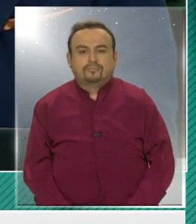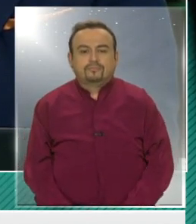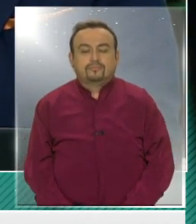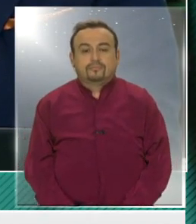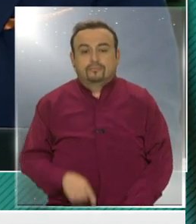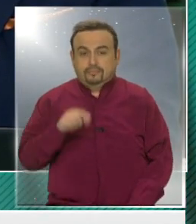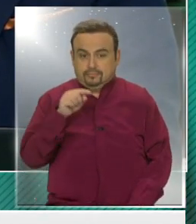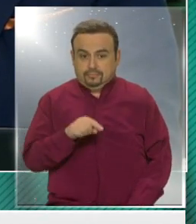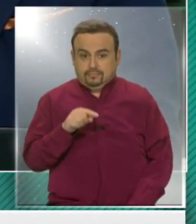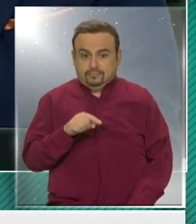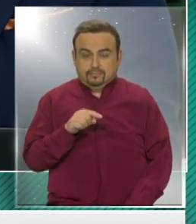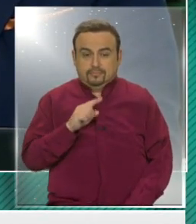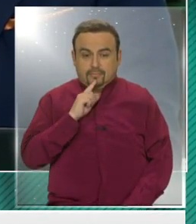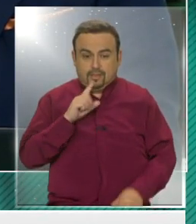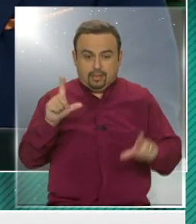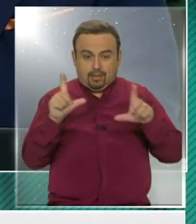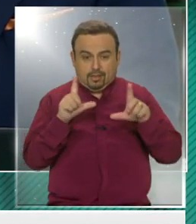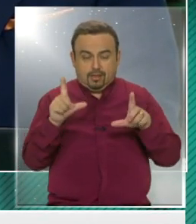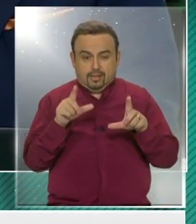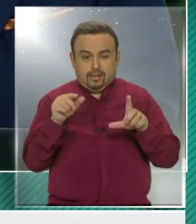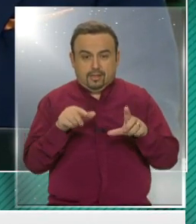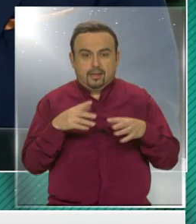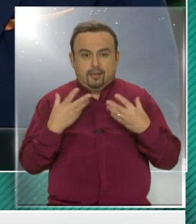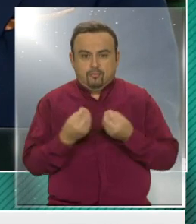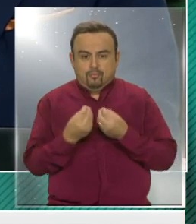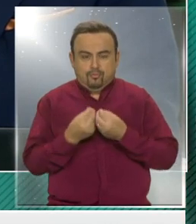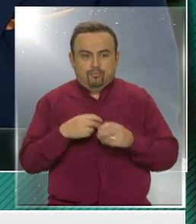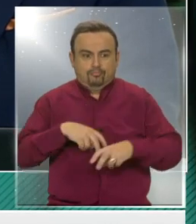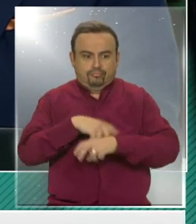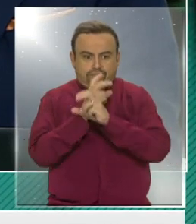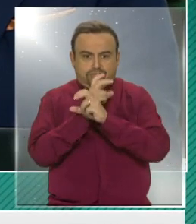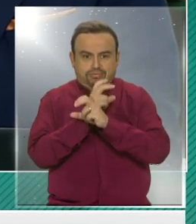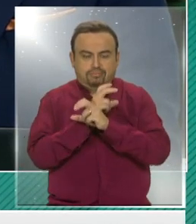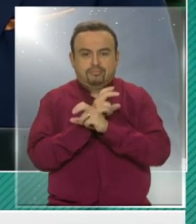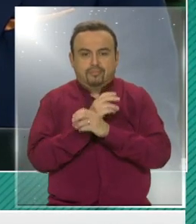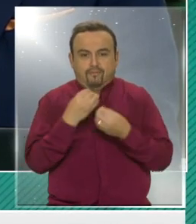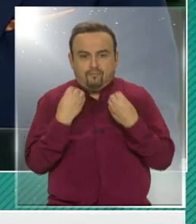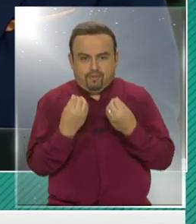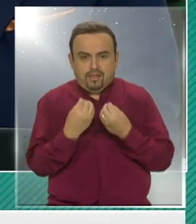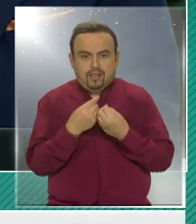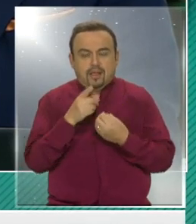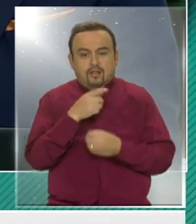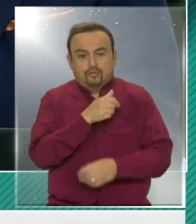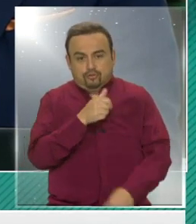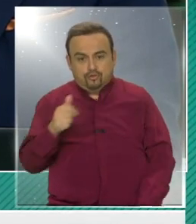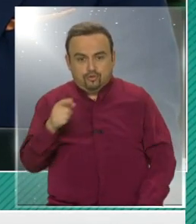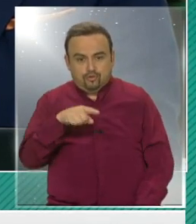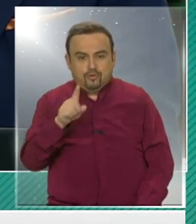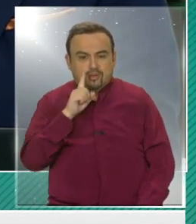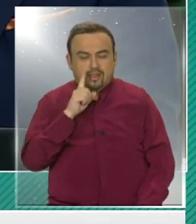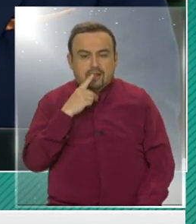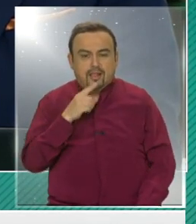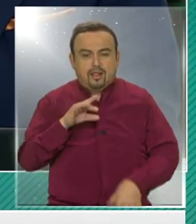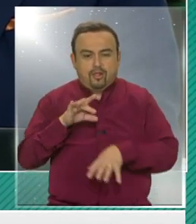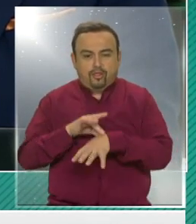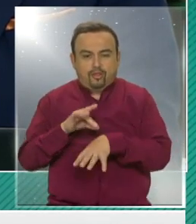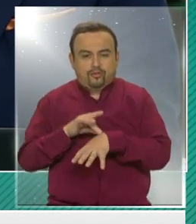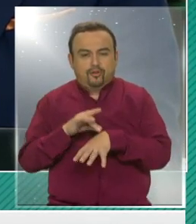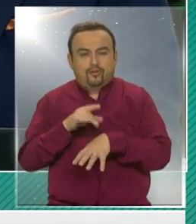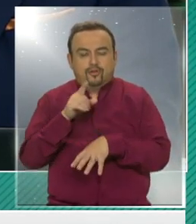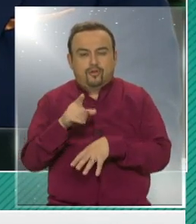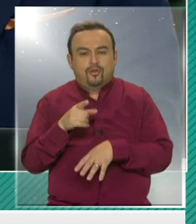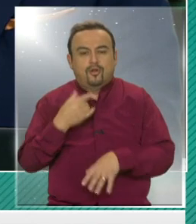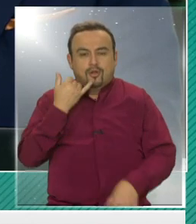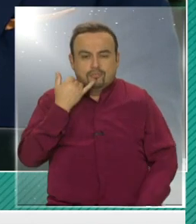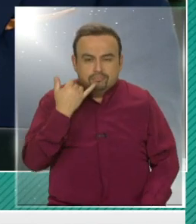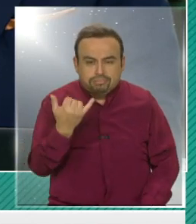bueno aquí la telemedicina ha surgido reina no es cierto sobre todo para dos los que ustedes tienen un pediatra de cabecera que lo